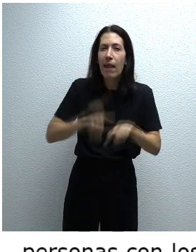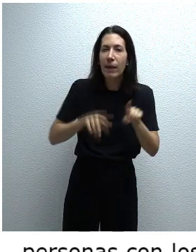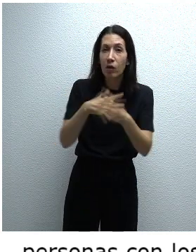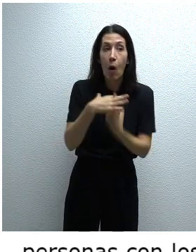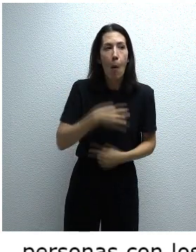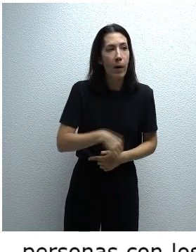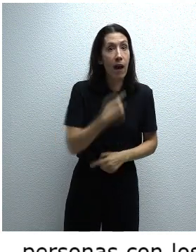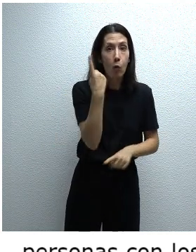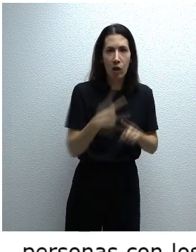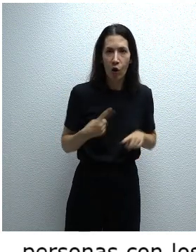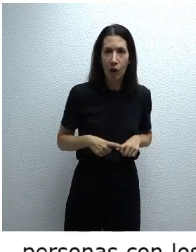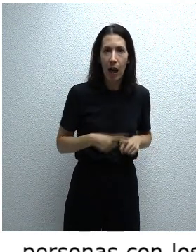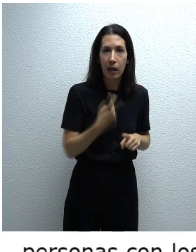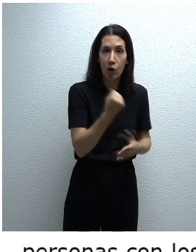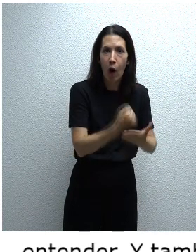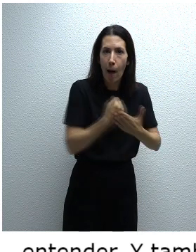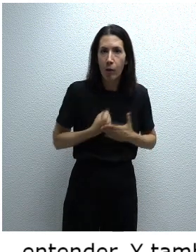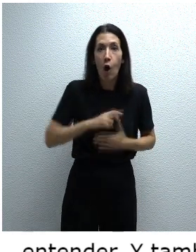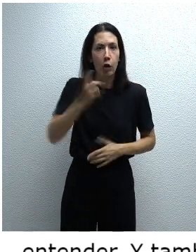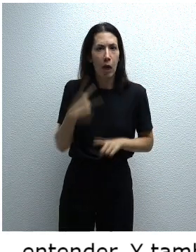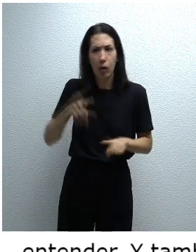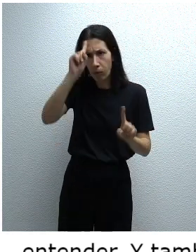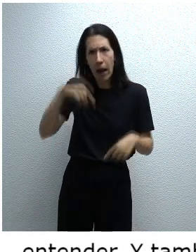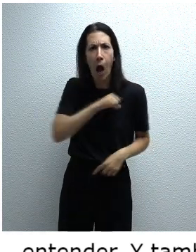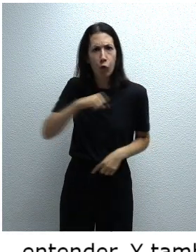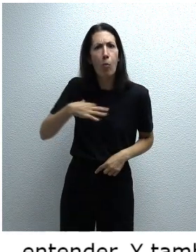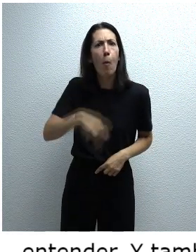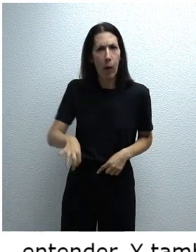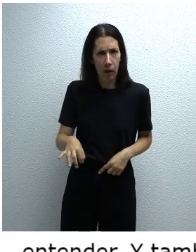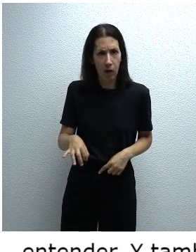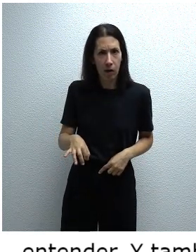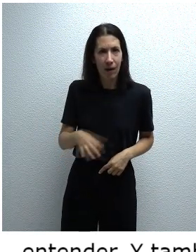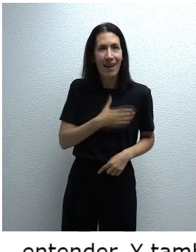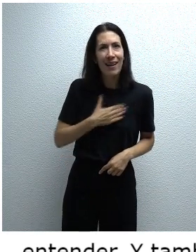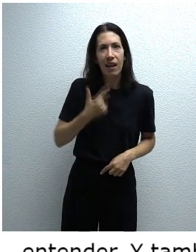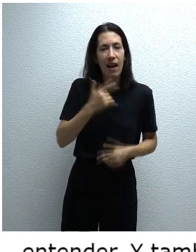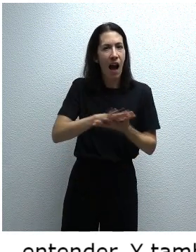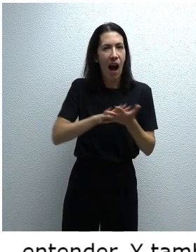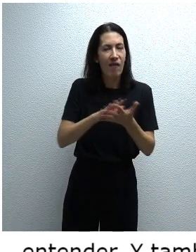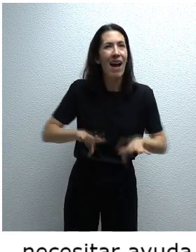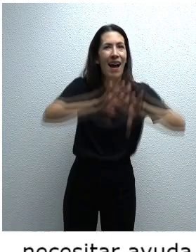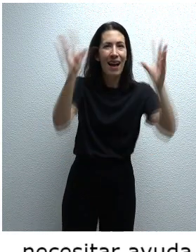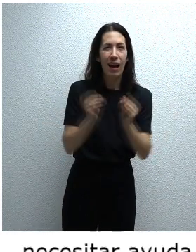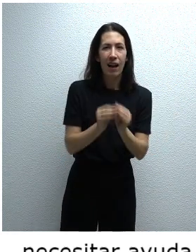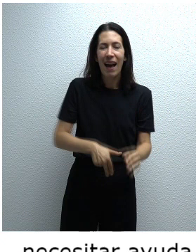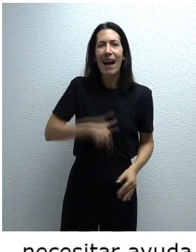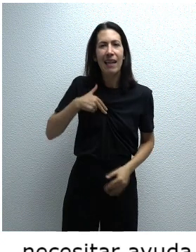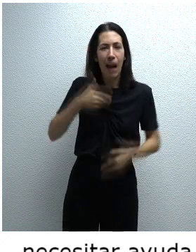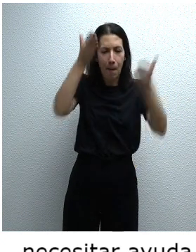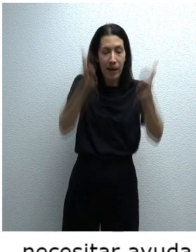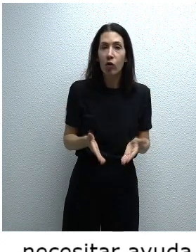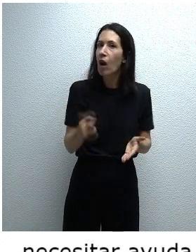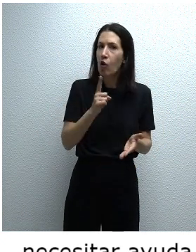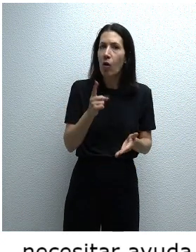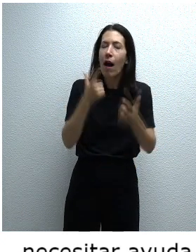ayuda para unas cosas y para otras puedo ser muy autónomo. Es decir, no globaliza a la persona, sino que